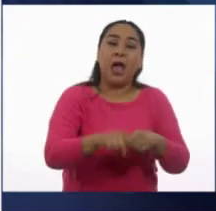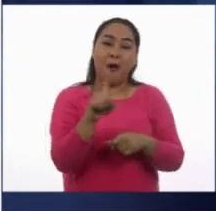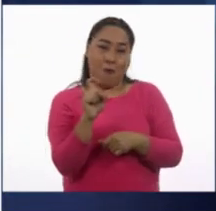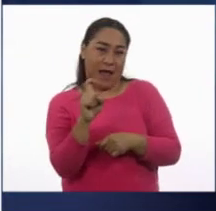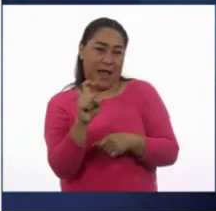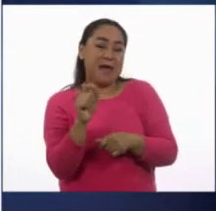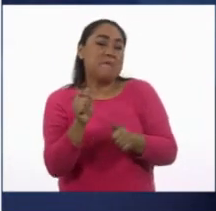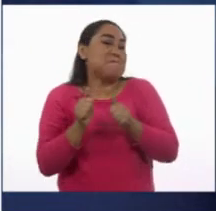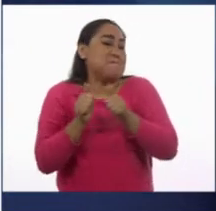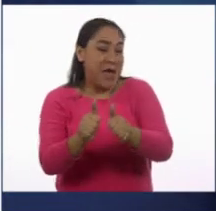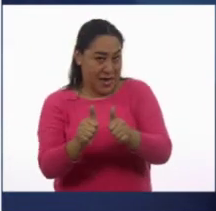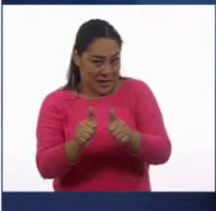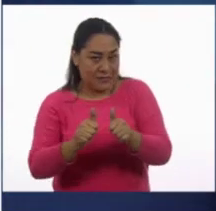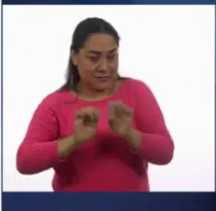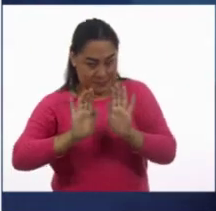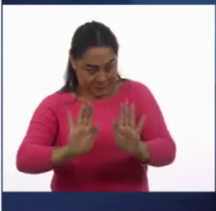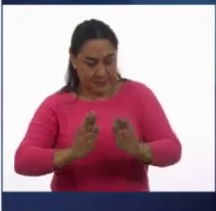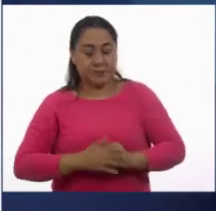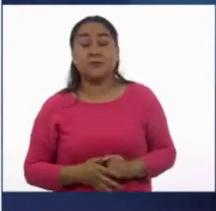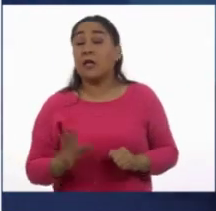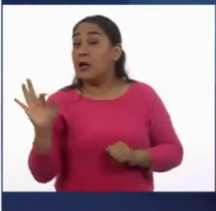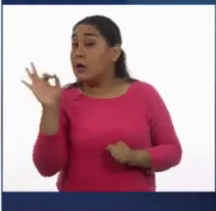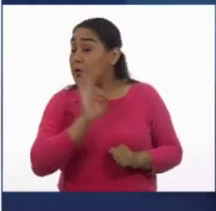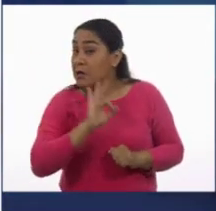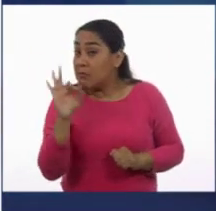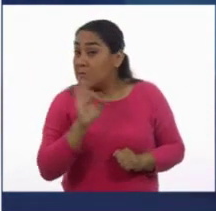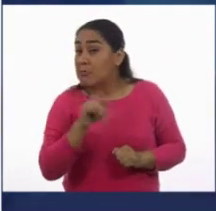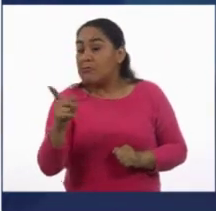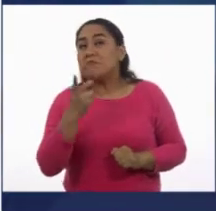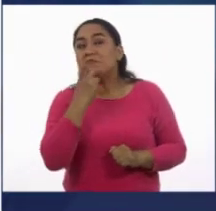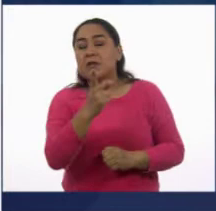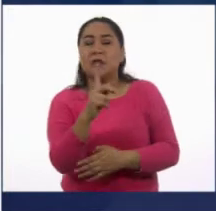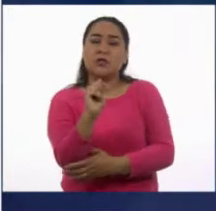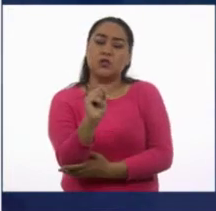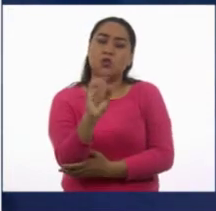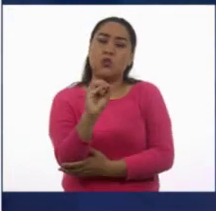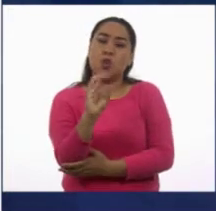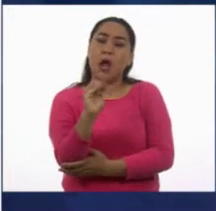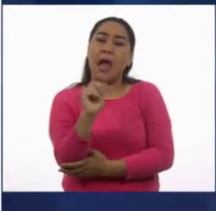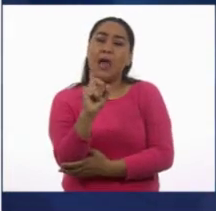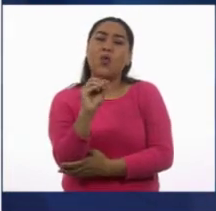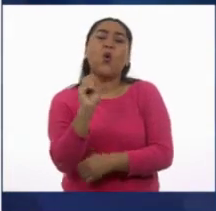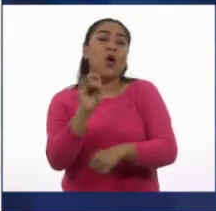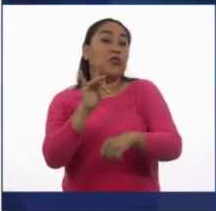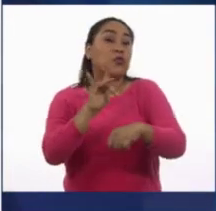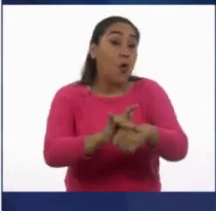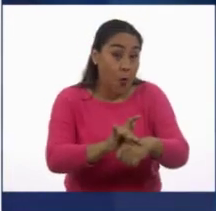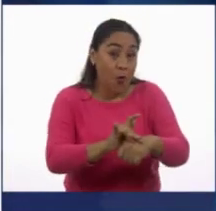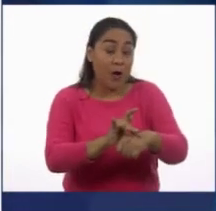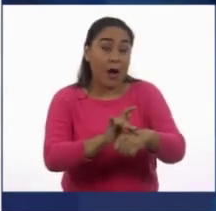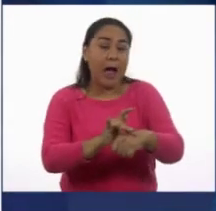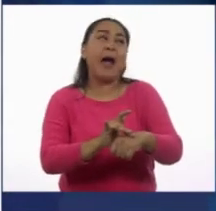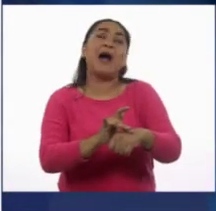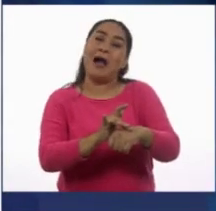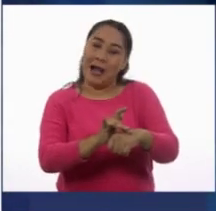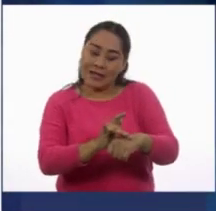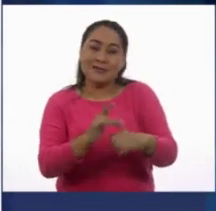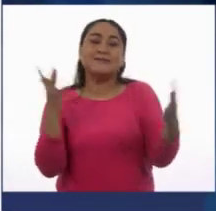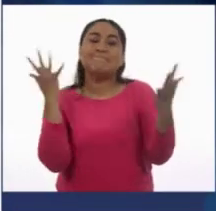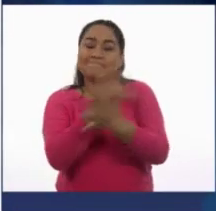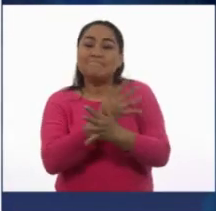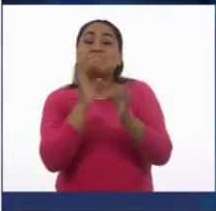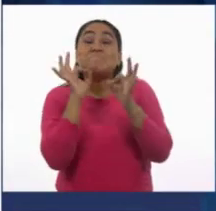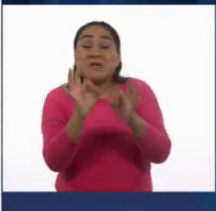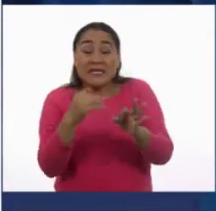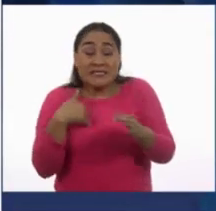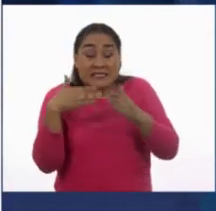bien. Ahora, si me dices tocado, ajá, ahí quiere decir que le diste a una